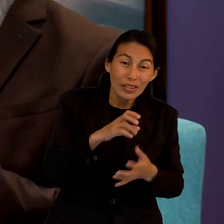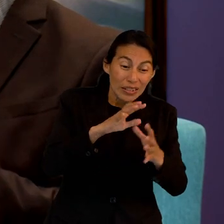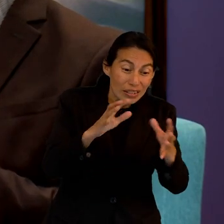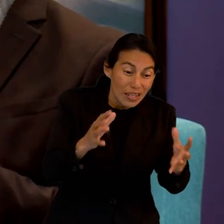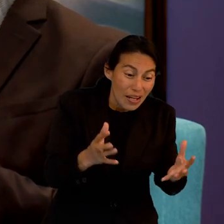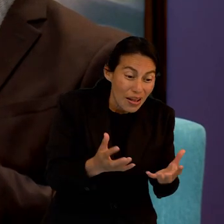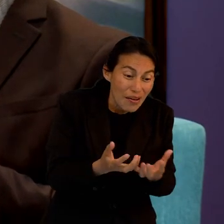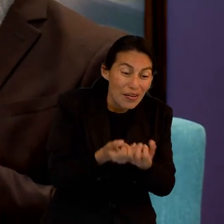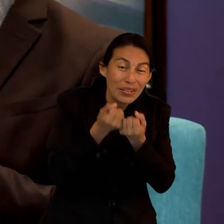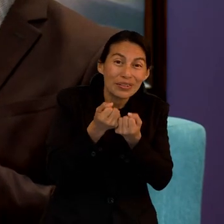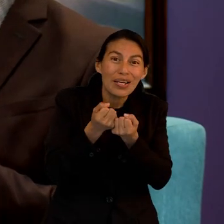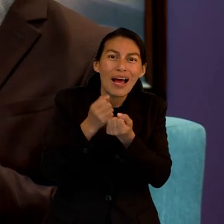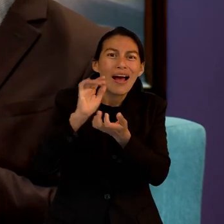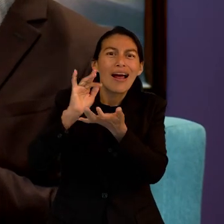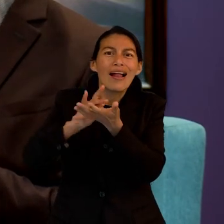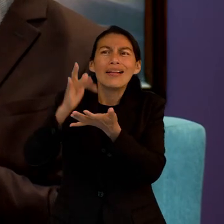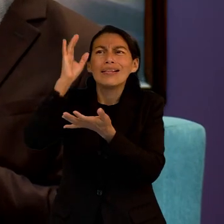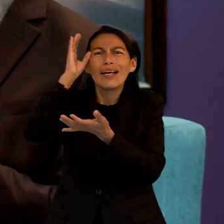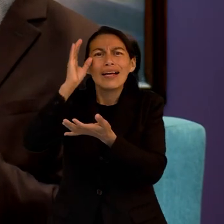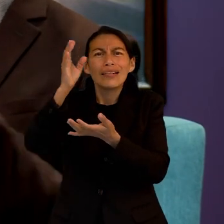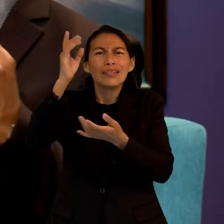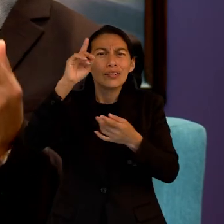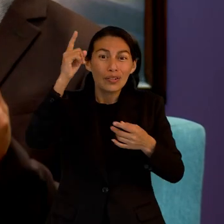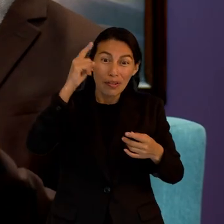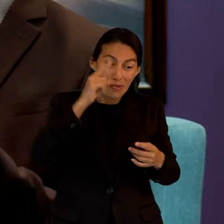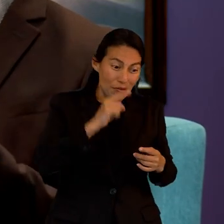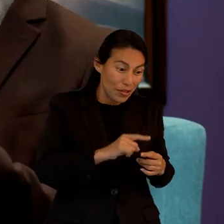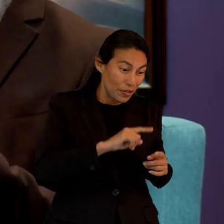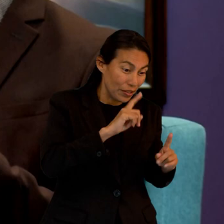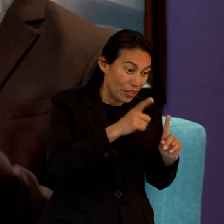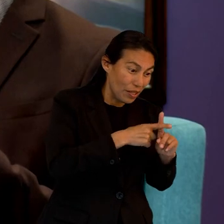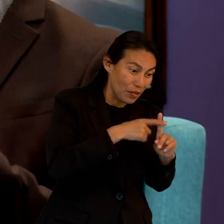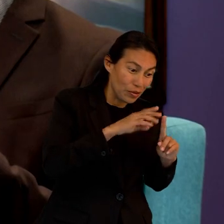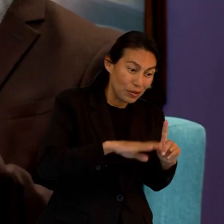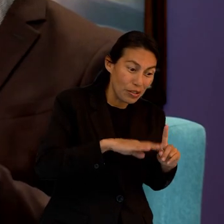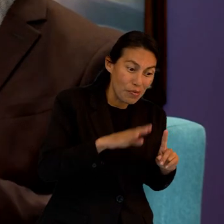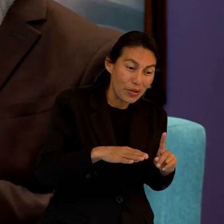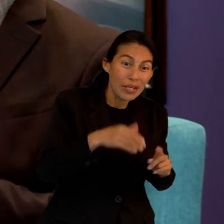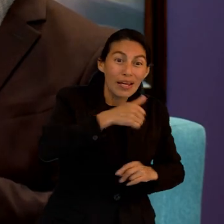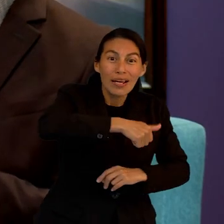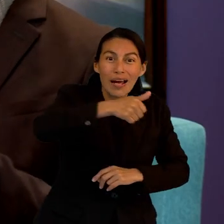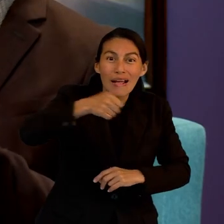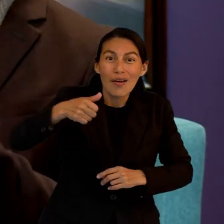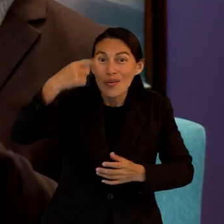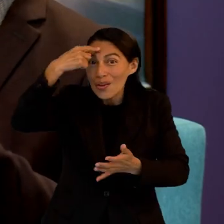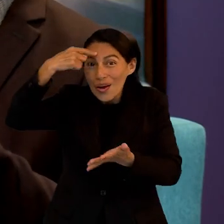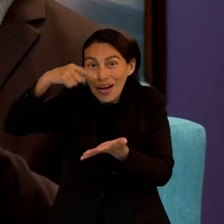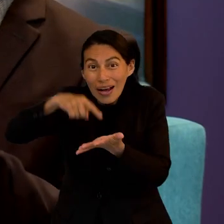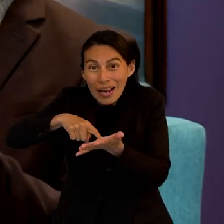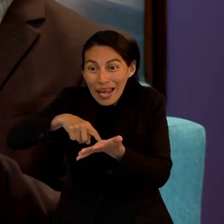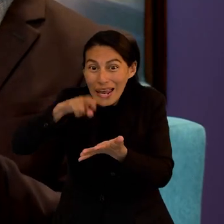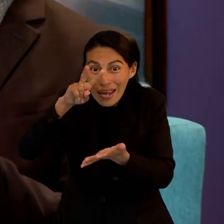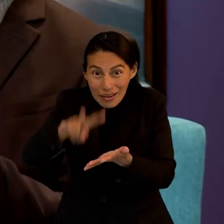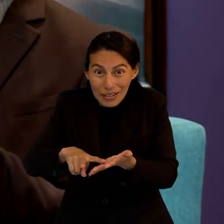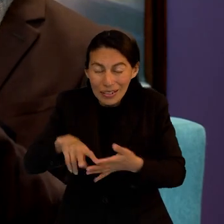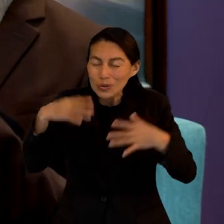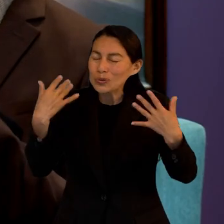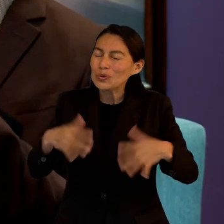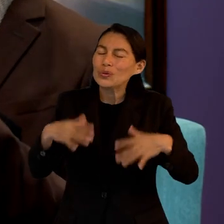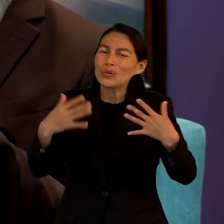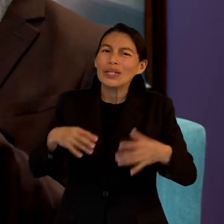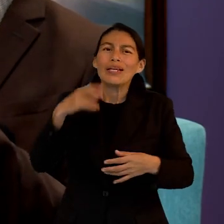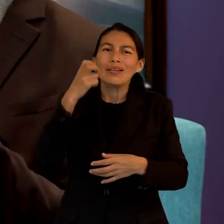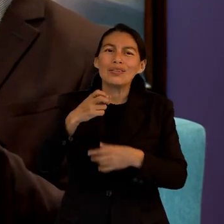marcado no es cierto la vida de todos nosotros que creemos en cristo jesús entonces lo que yo quiero decir es que